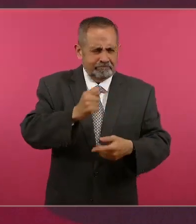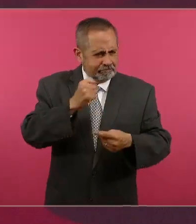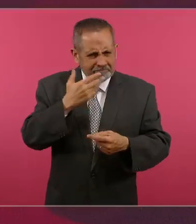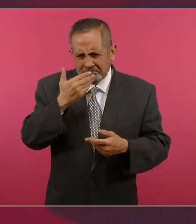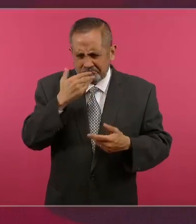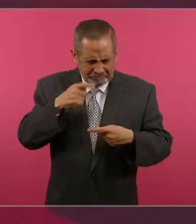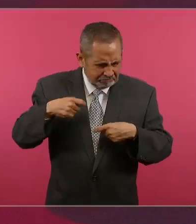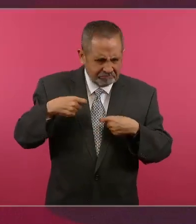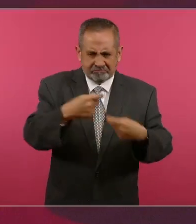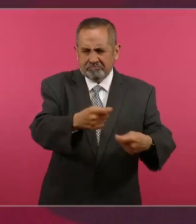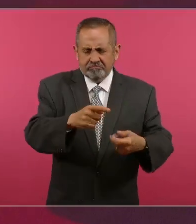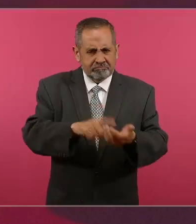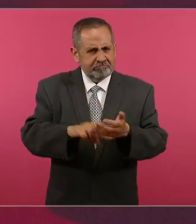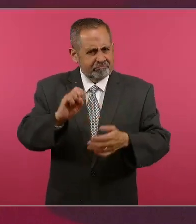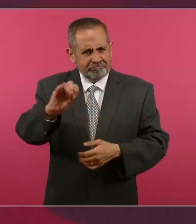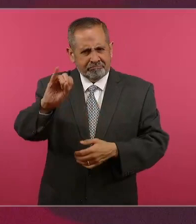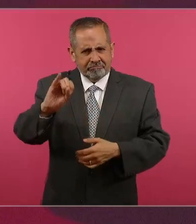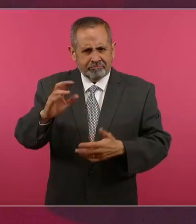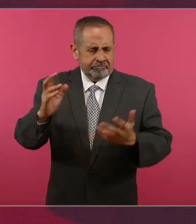recursos.